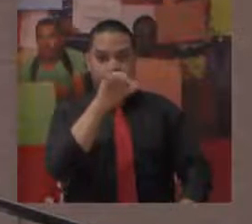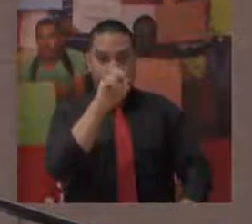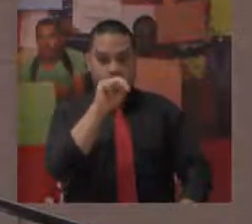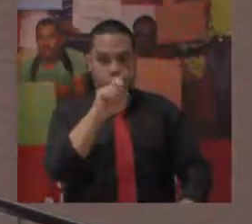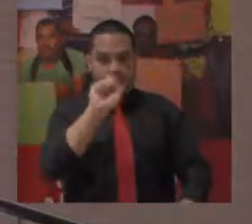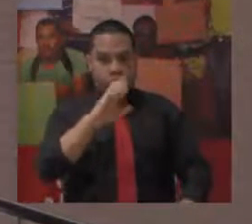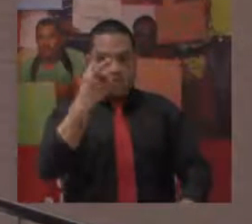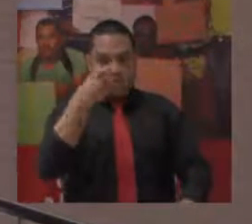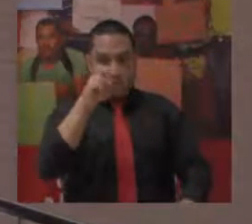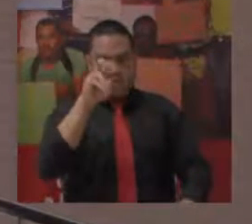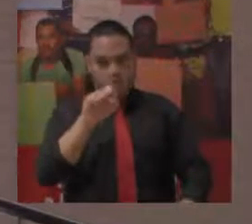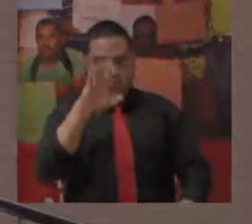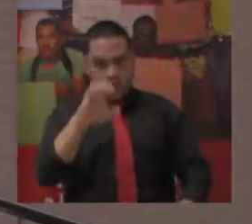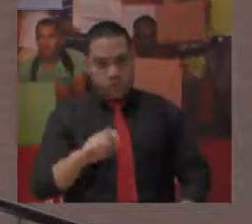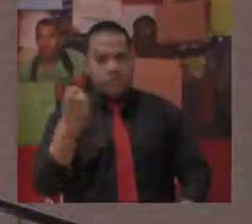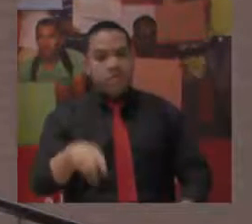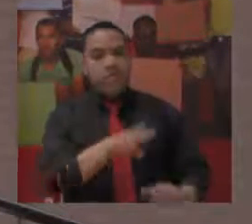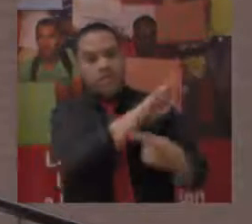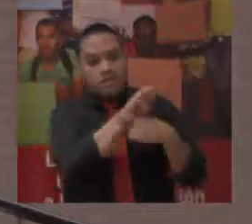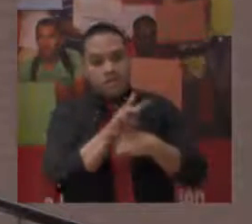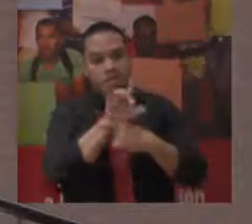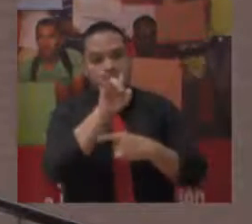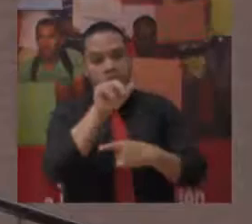www.reintegracion.gov.co y